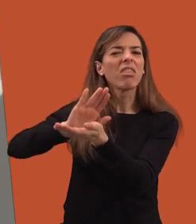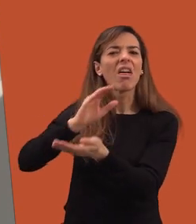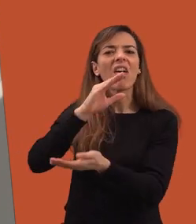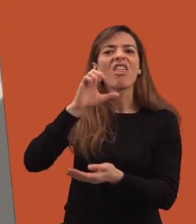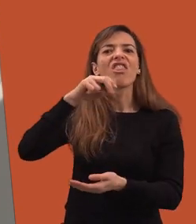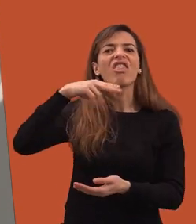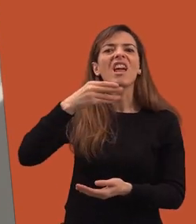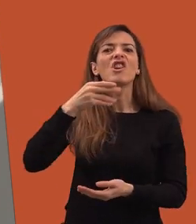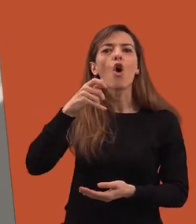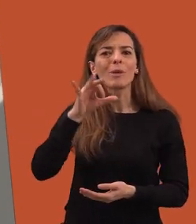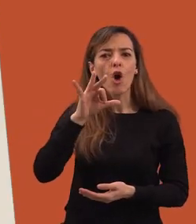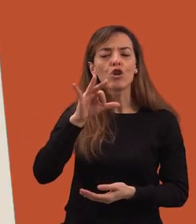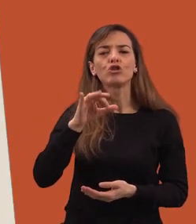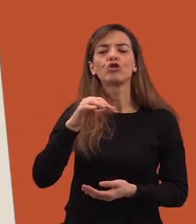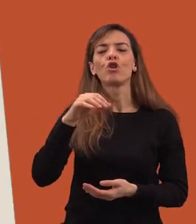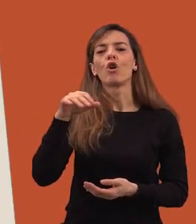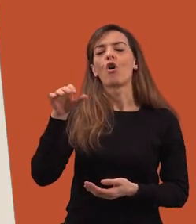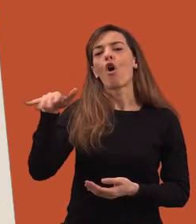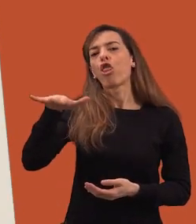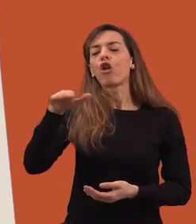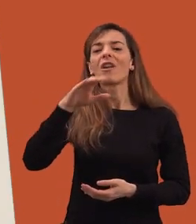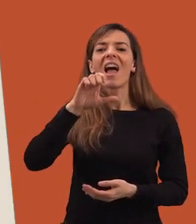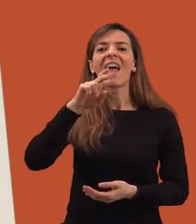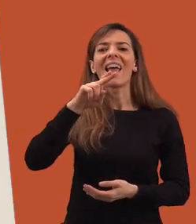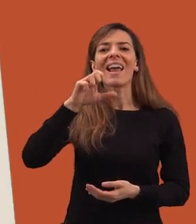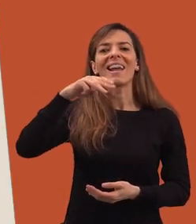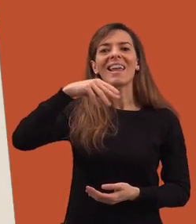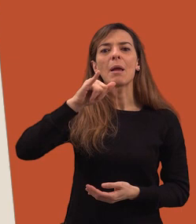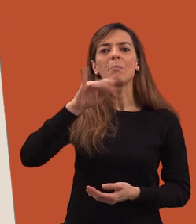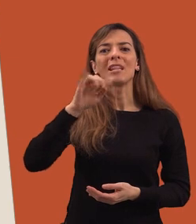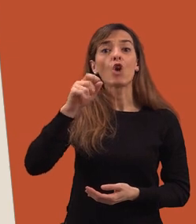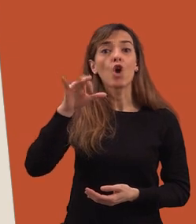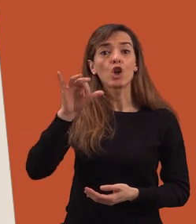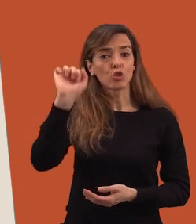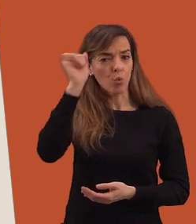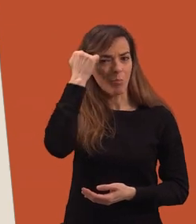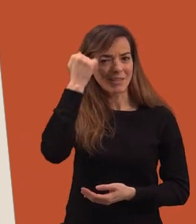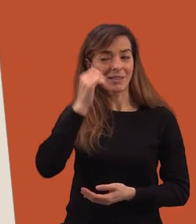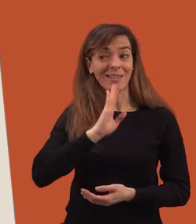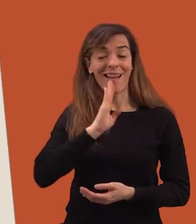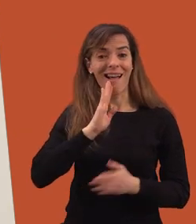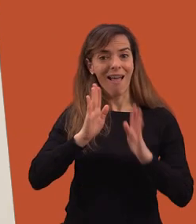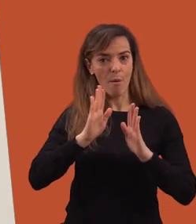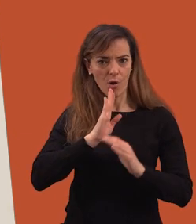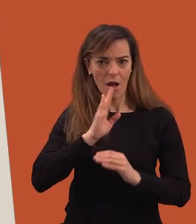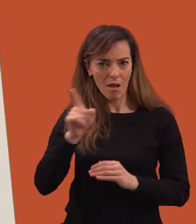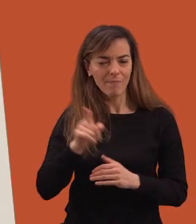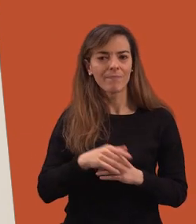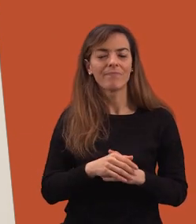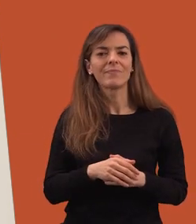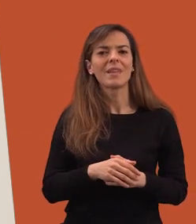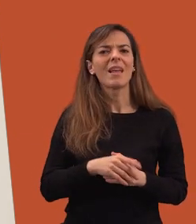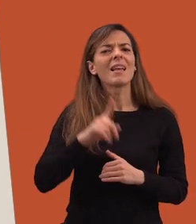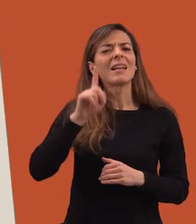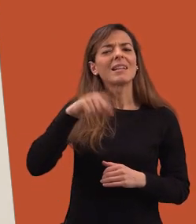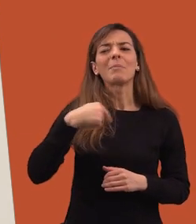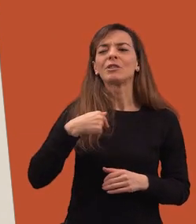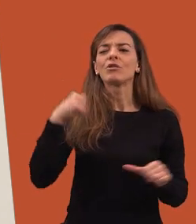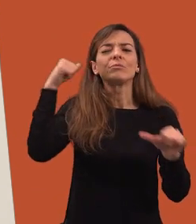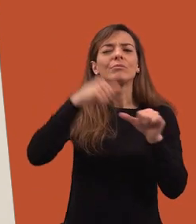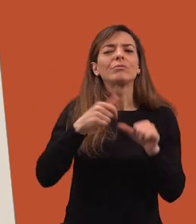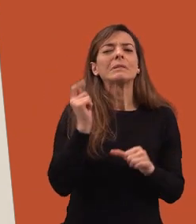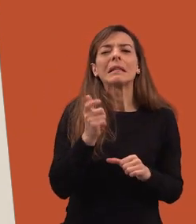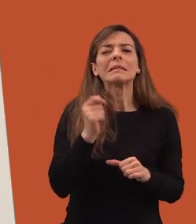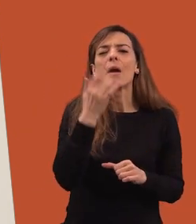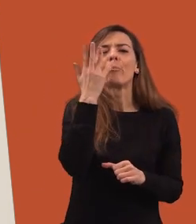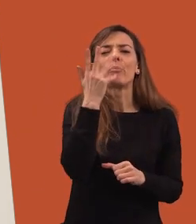y eremitorios rupestres que son de esa época también he tenido siempre preferencia por lugares